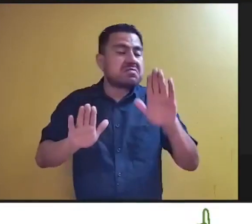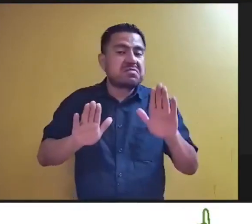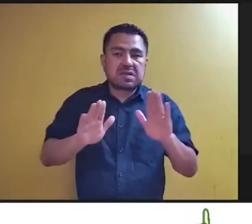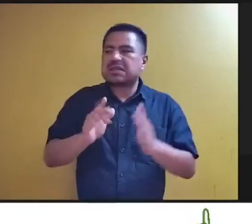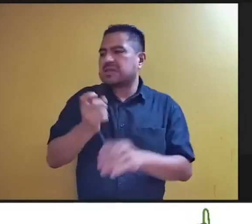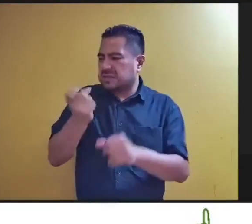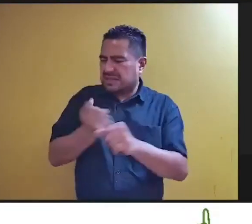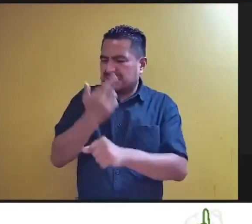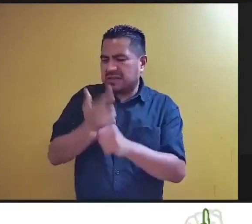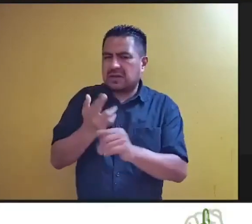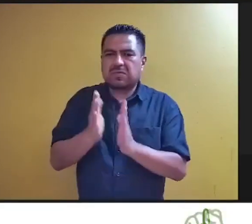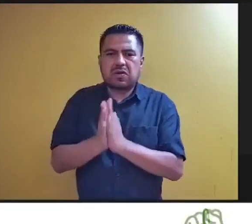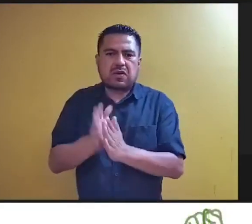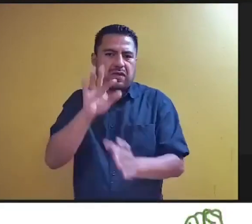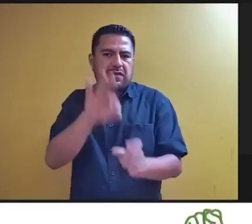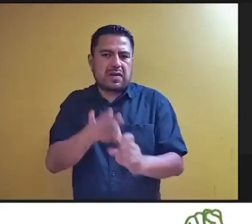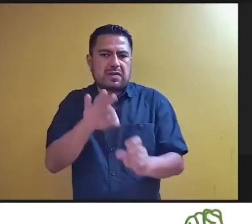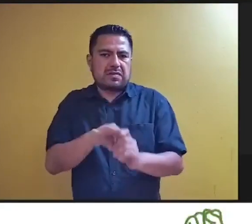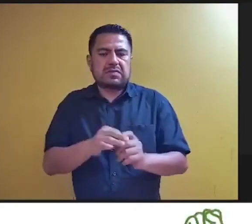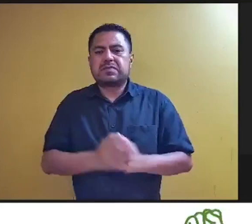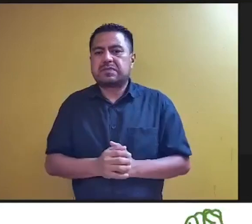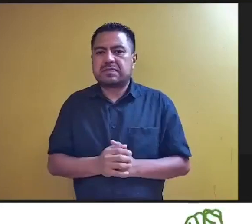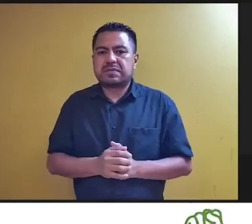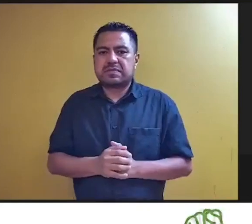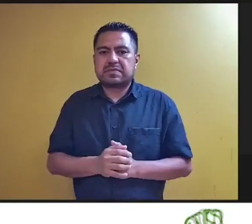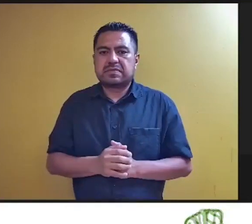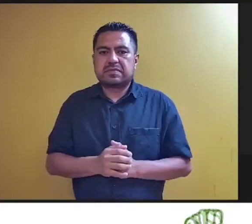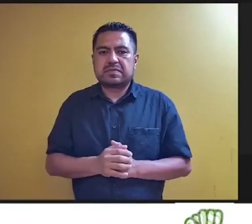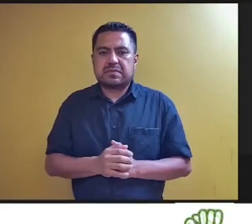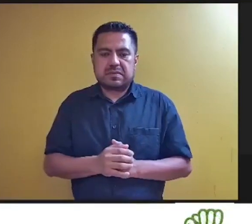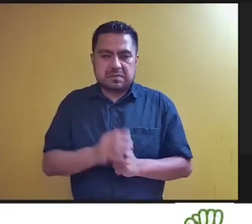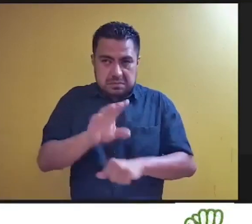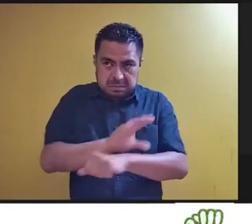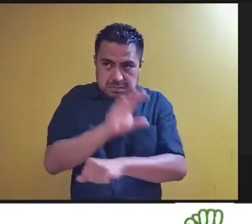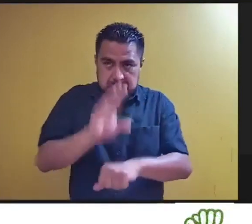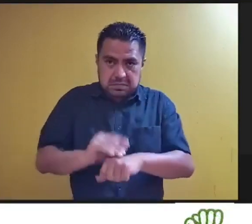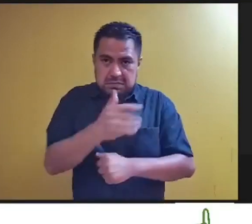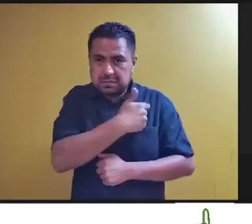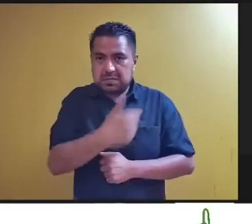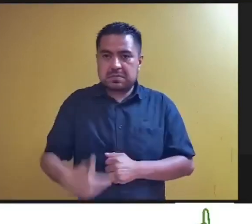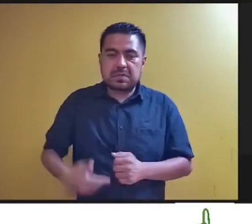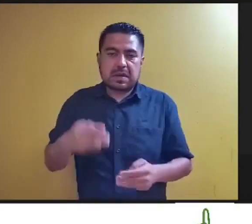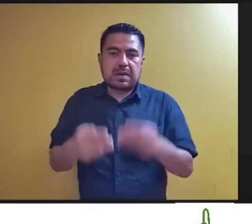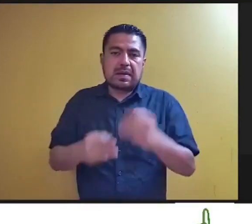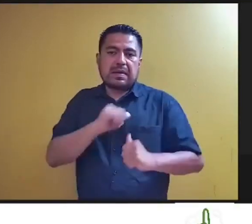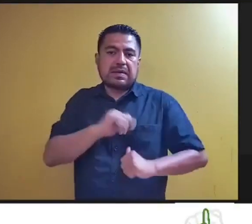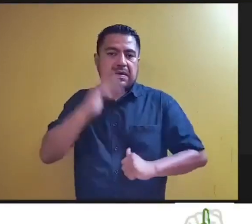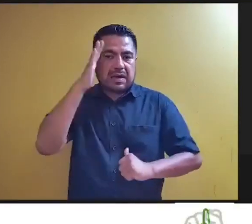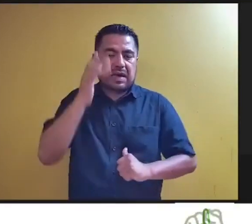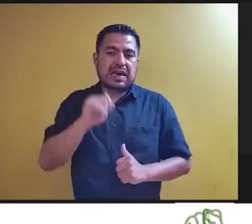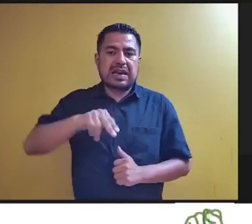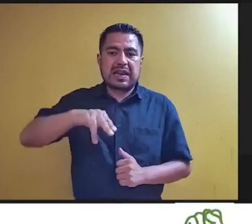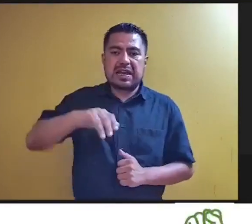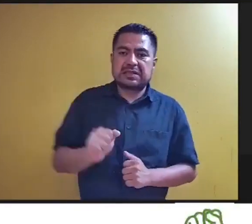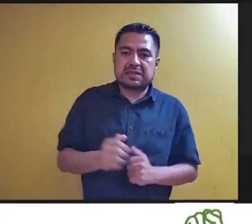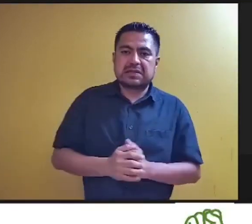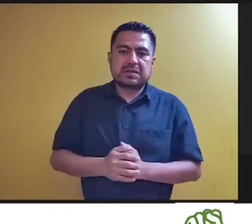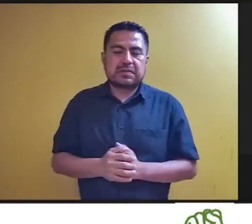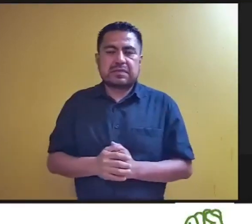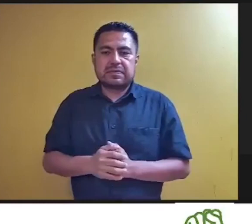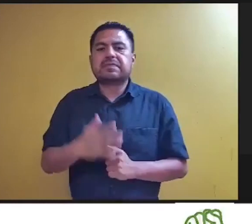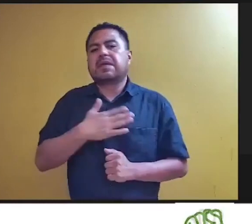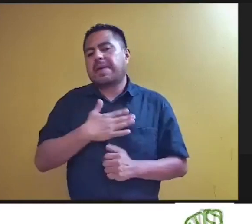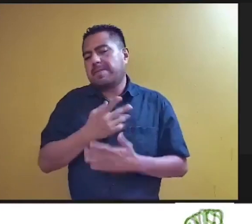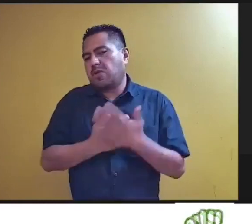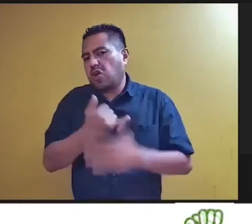respecto, secretario, tome la votación, por favor. Con su autorización, magistrada presidenta, magistrado ponente José Inés Betancur Salgado. Es